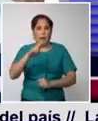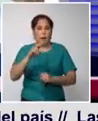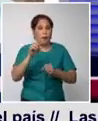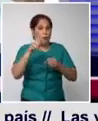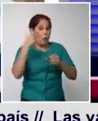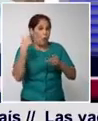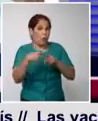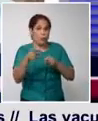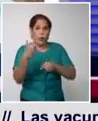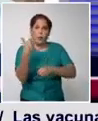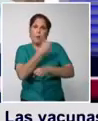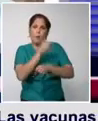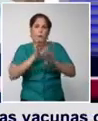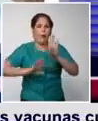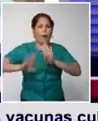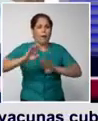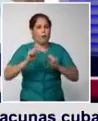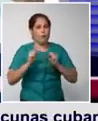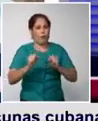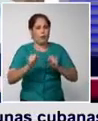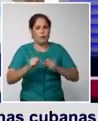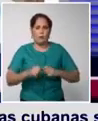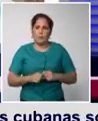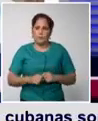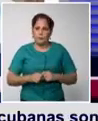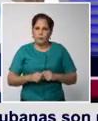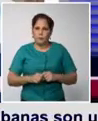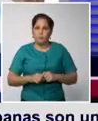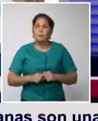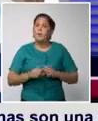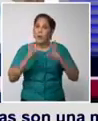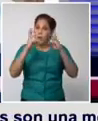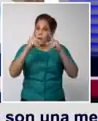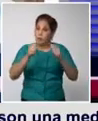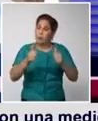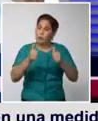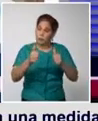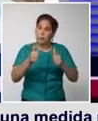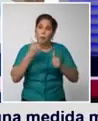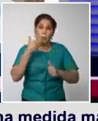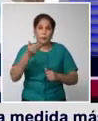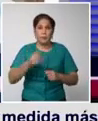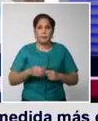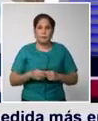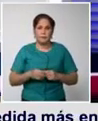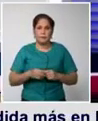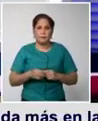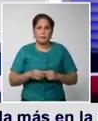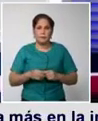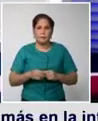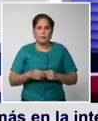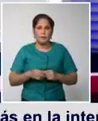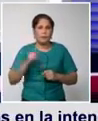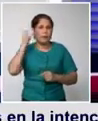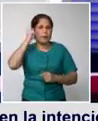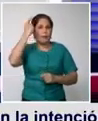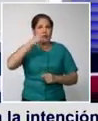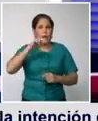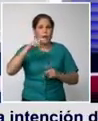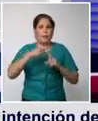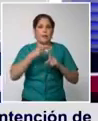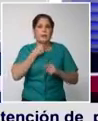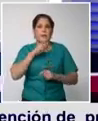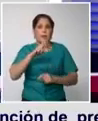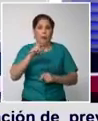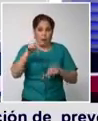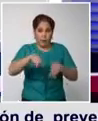los mutantes que están surgiendo, y los resultados eran muy promisorios. En el caso de Pfizer, que es ahora en